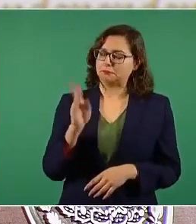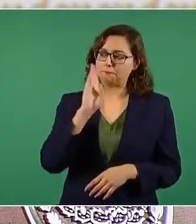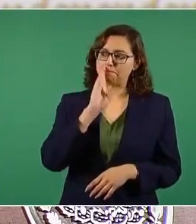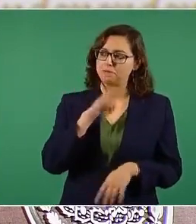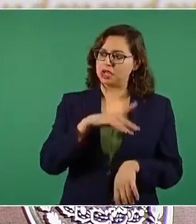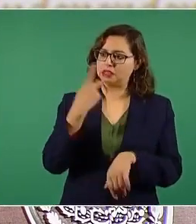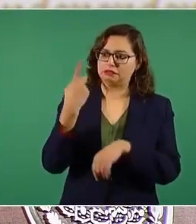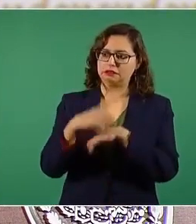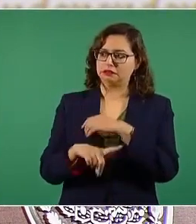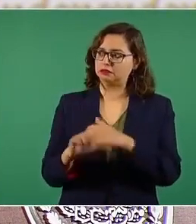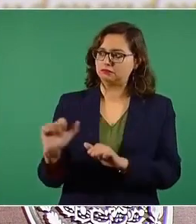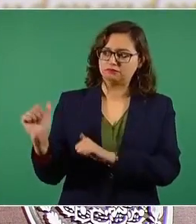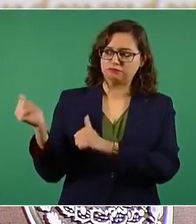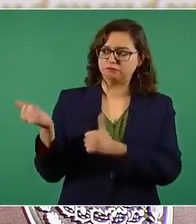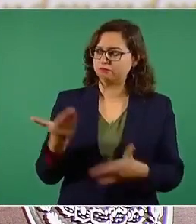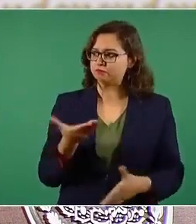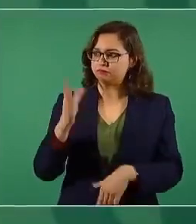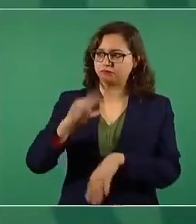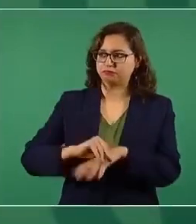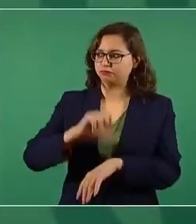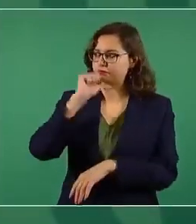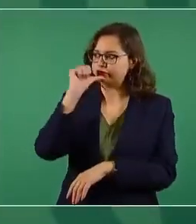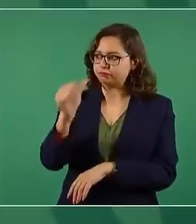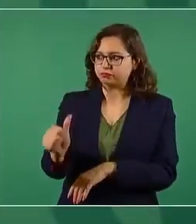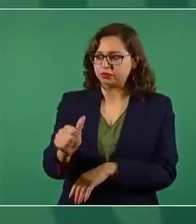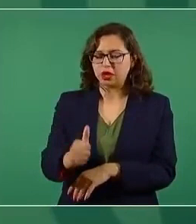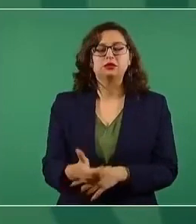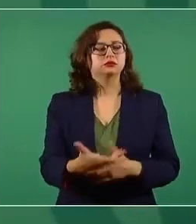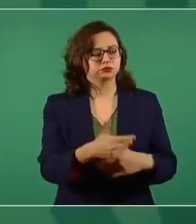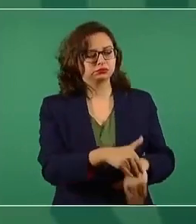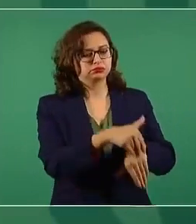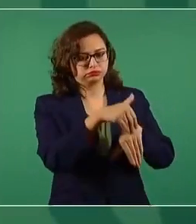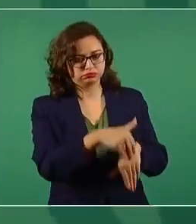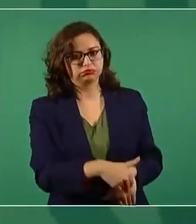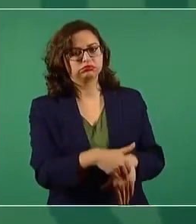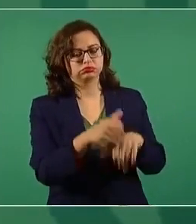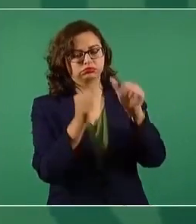importación, pues tenemos que hacerles caso.